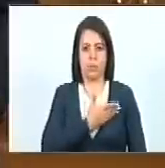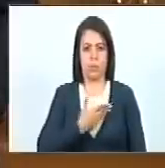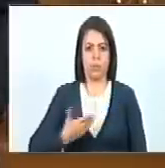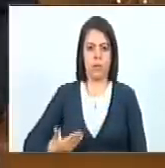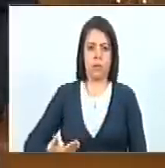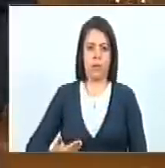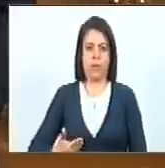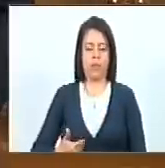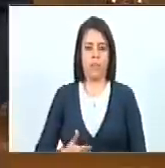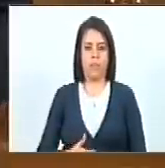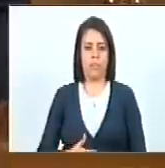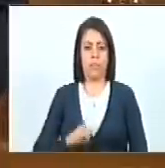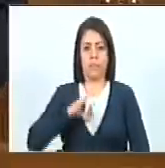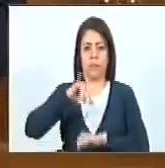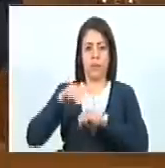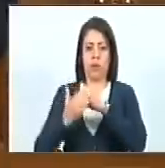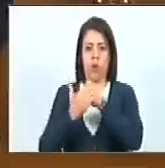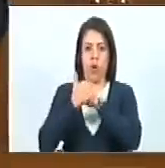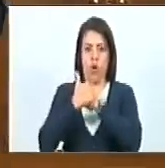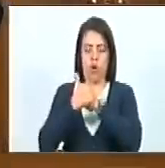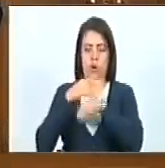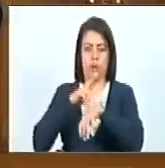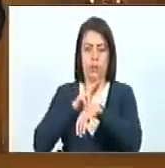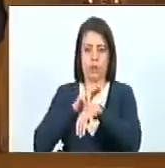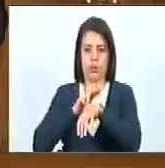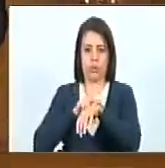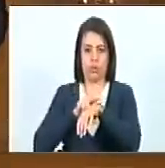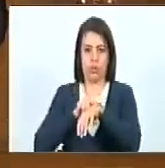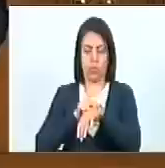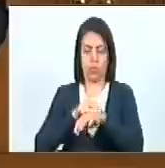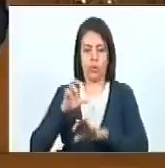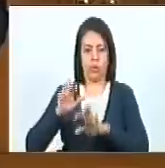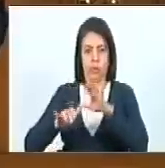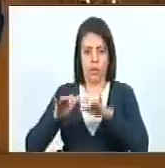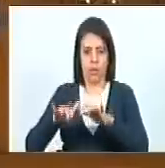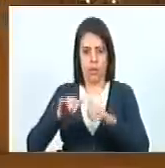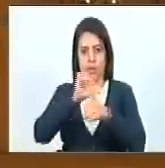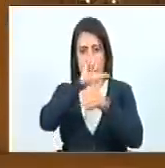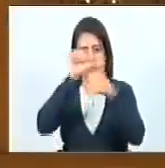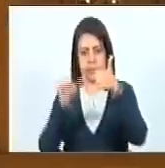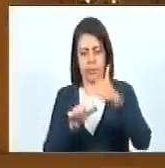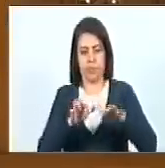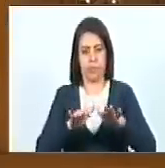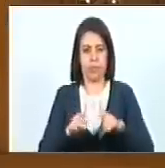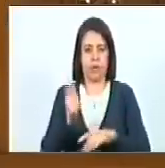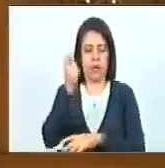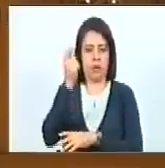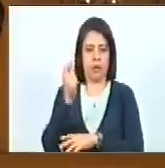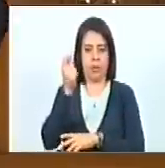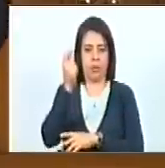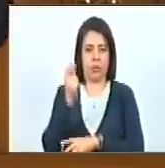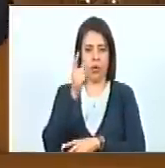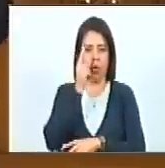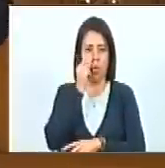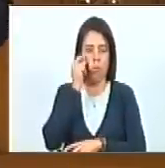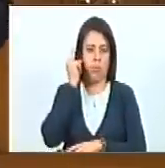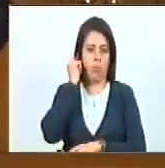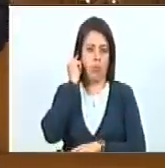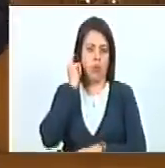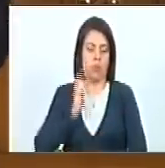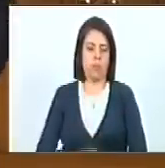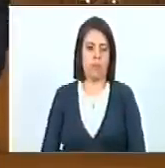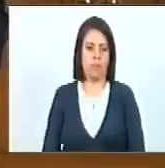presidente doctor Jorge Rodríguez, secretarias, subsecretarias, diputados y